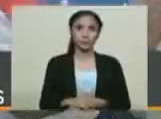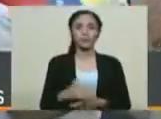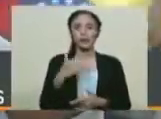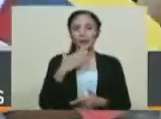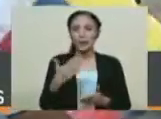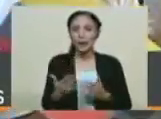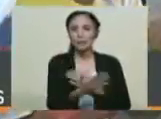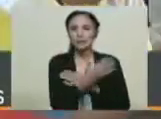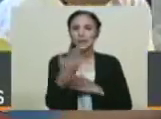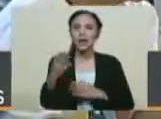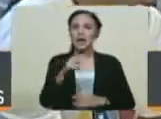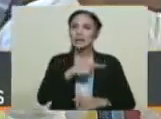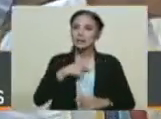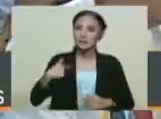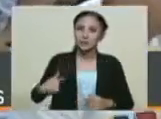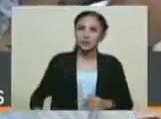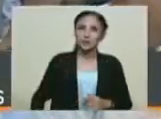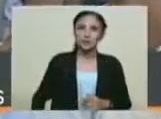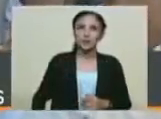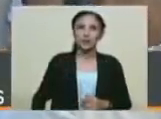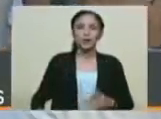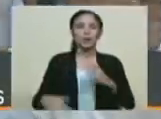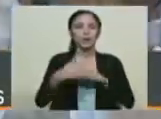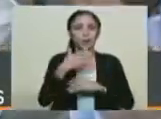China. Gracias, mundo.